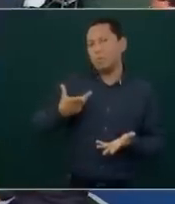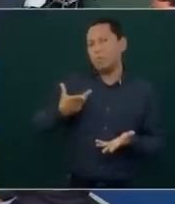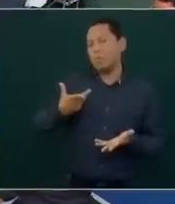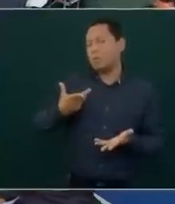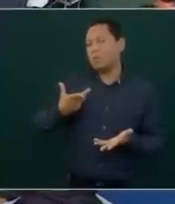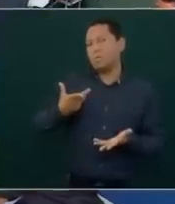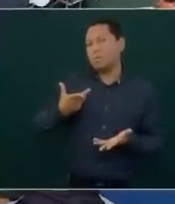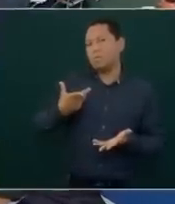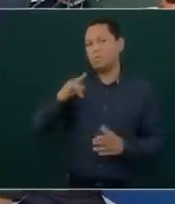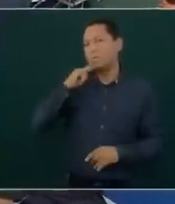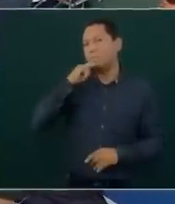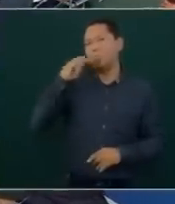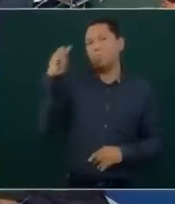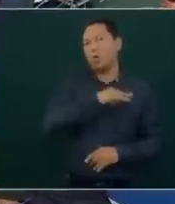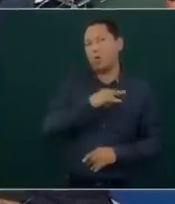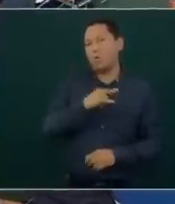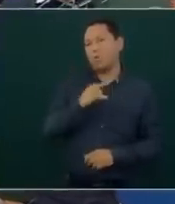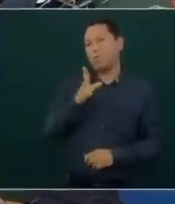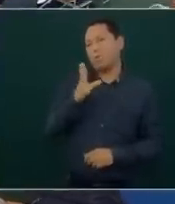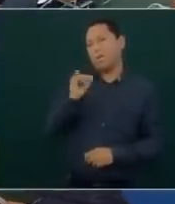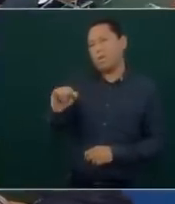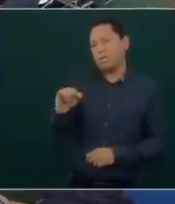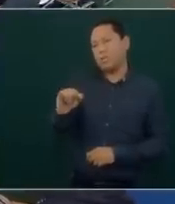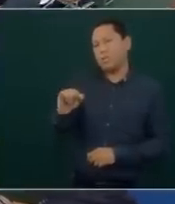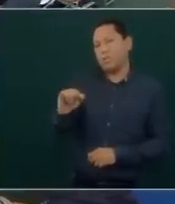verdadera doctrina es la hipocresía. Dirían,